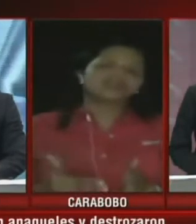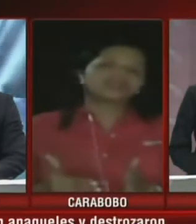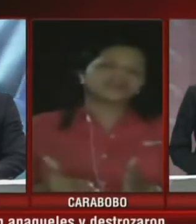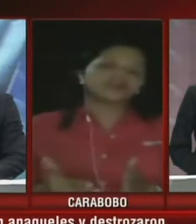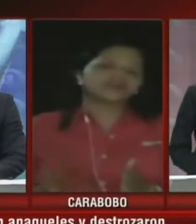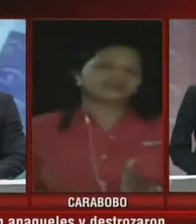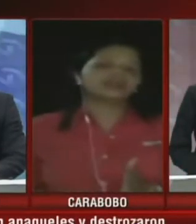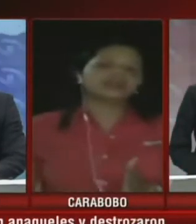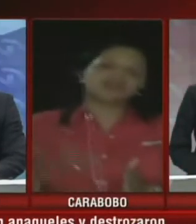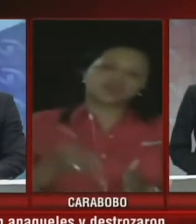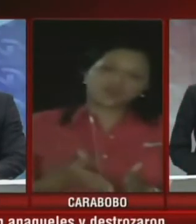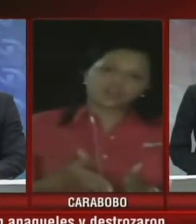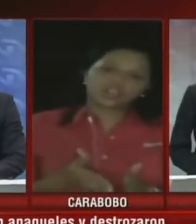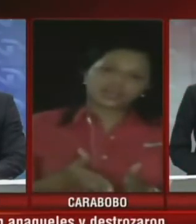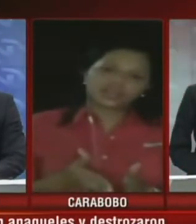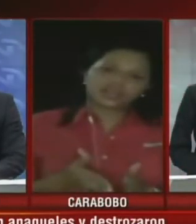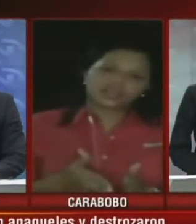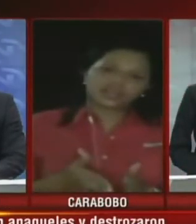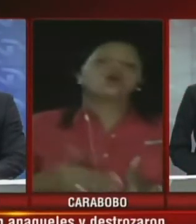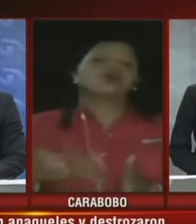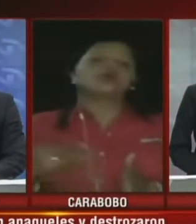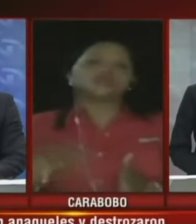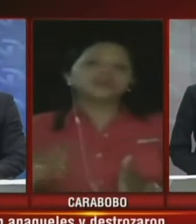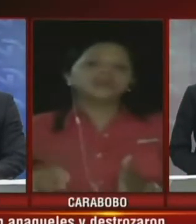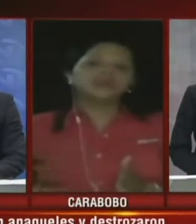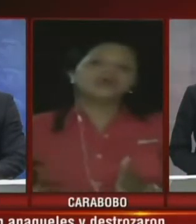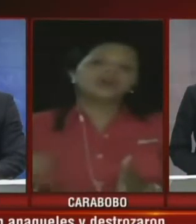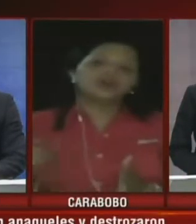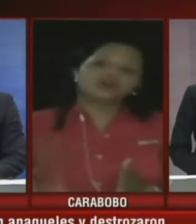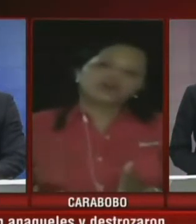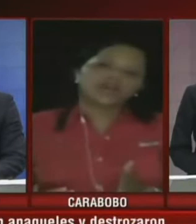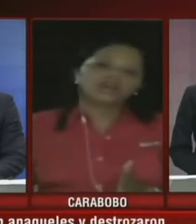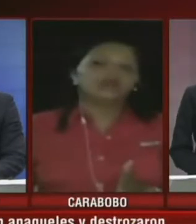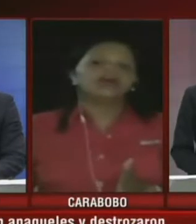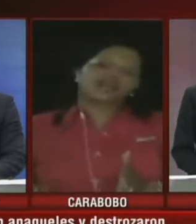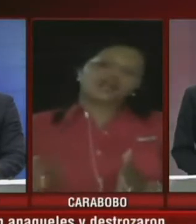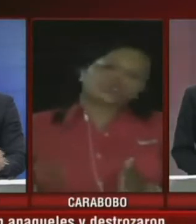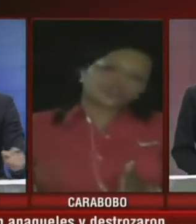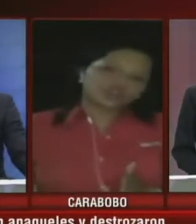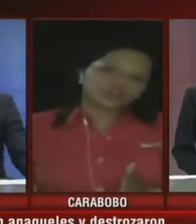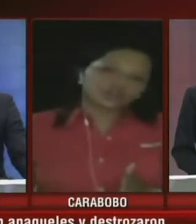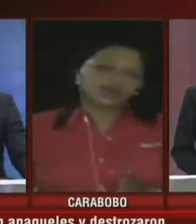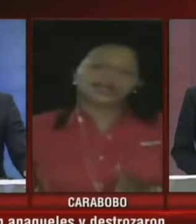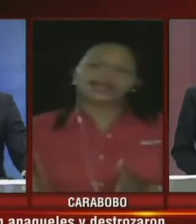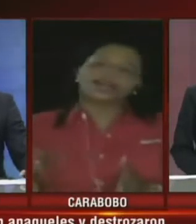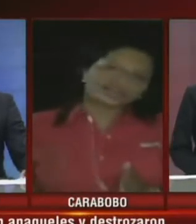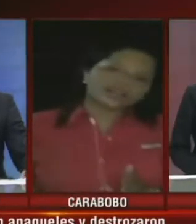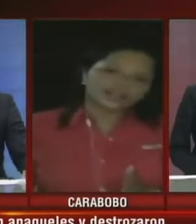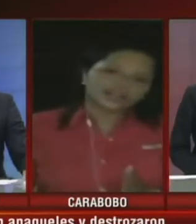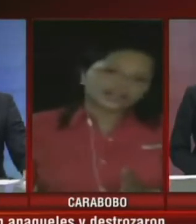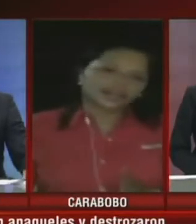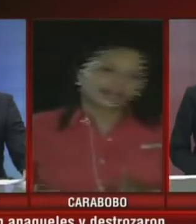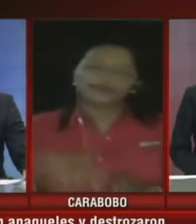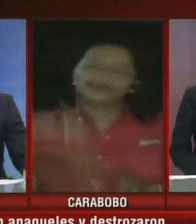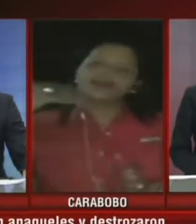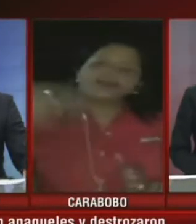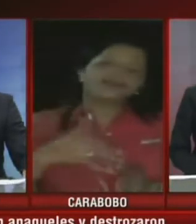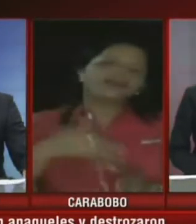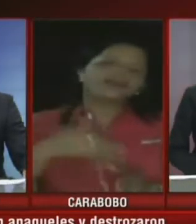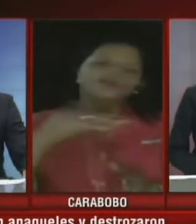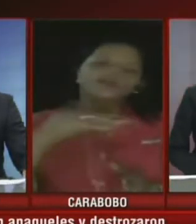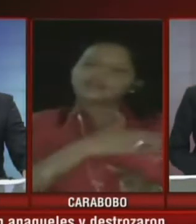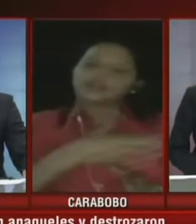que también se está perjudicando tanto al pueblo chavista como el mismo pueblo que votó por ellos el 8 de octubre, el 15 de diciembre